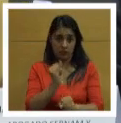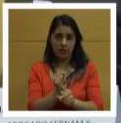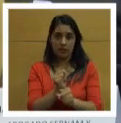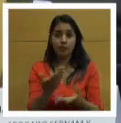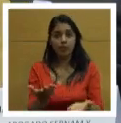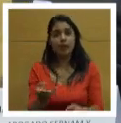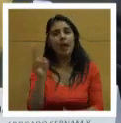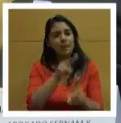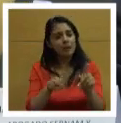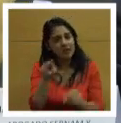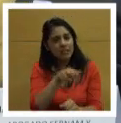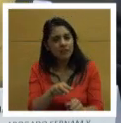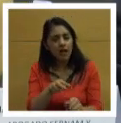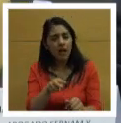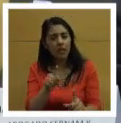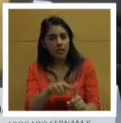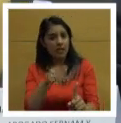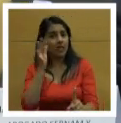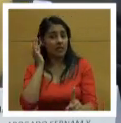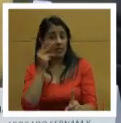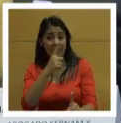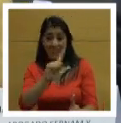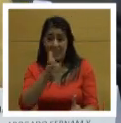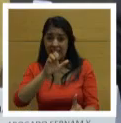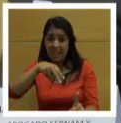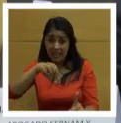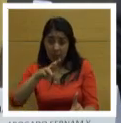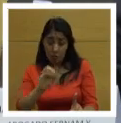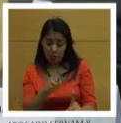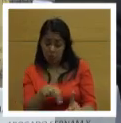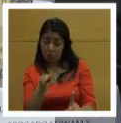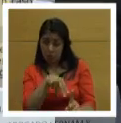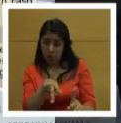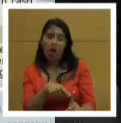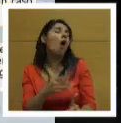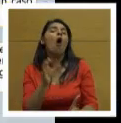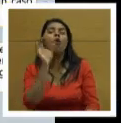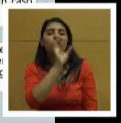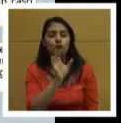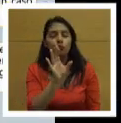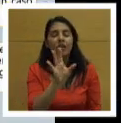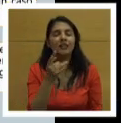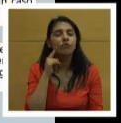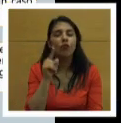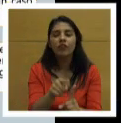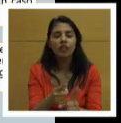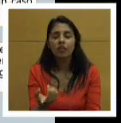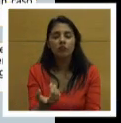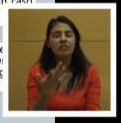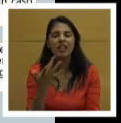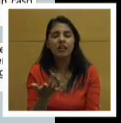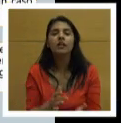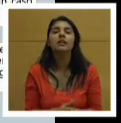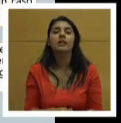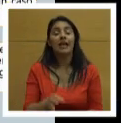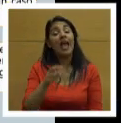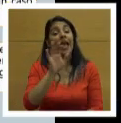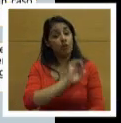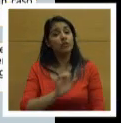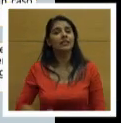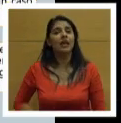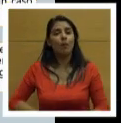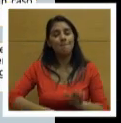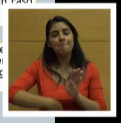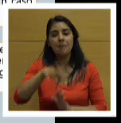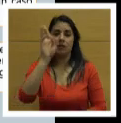género entonces busca, ¿no es cierto?, lograr y con esa finalidad un Estado más respetuoso de los derechos humanos.